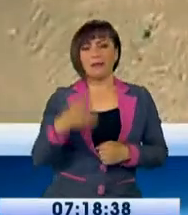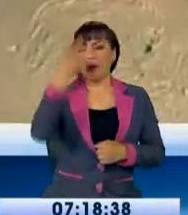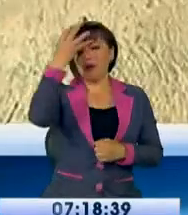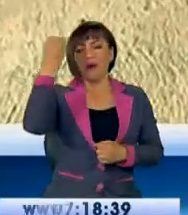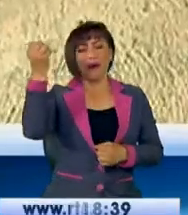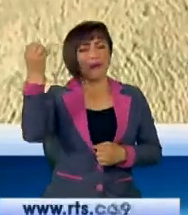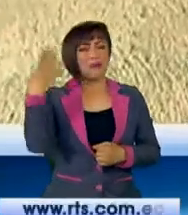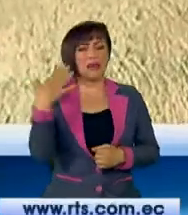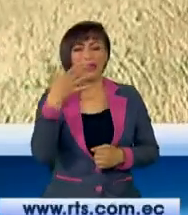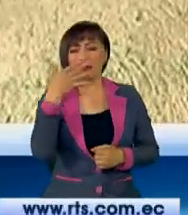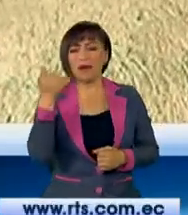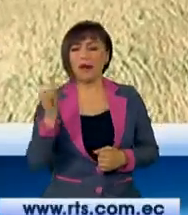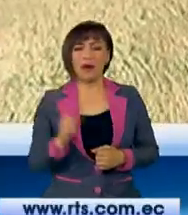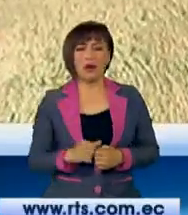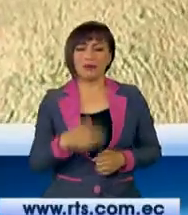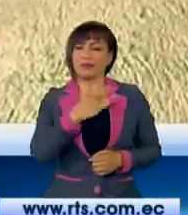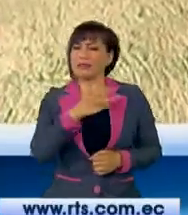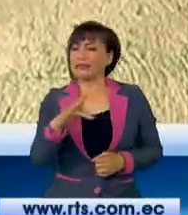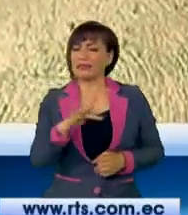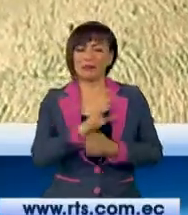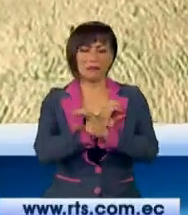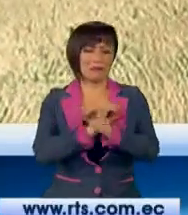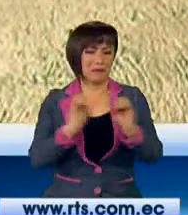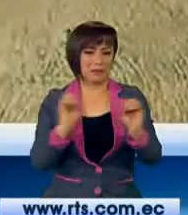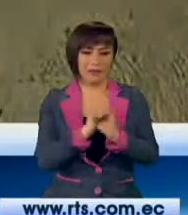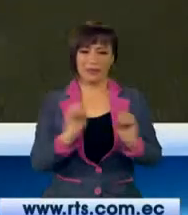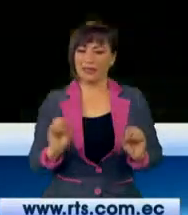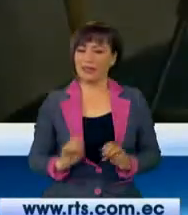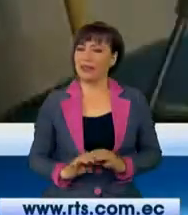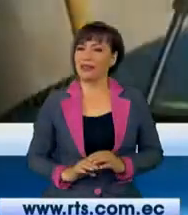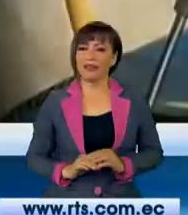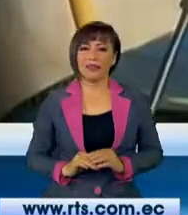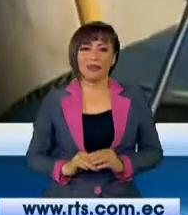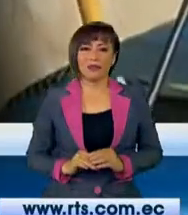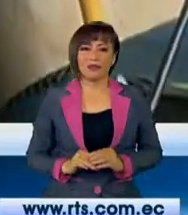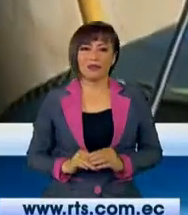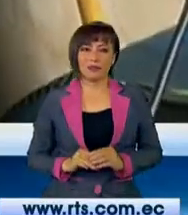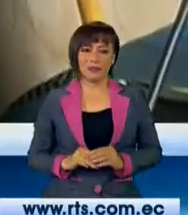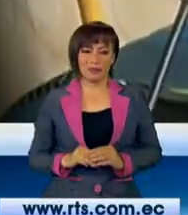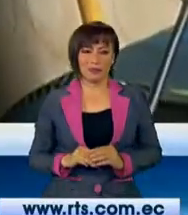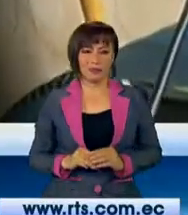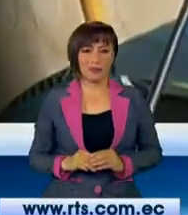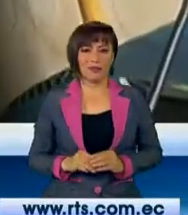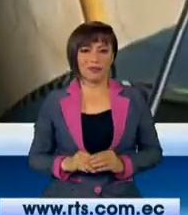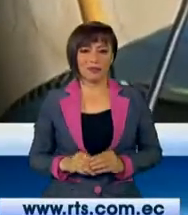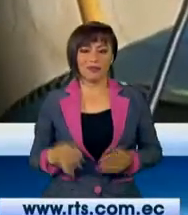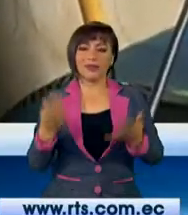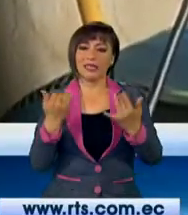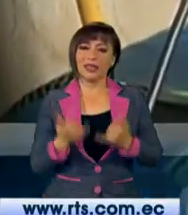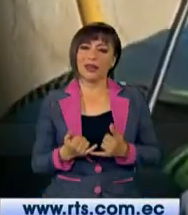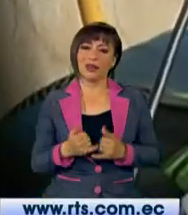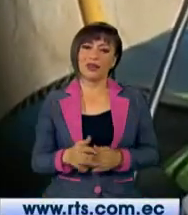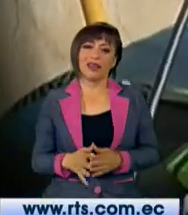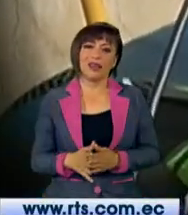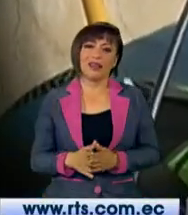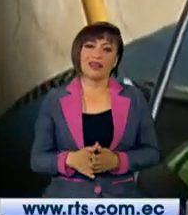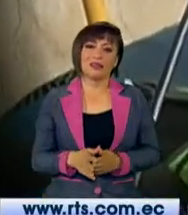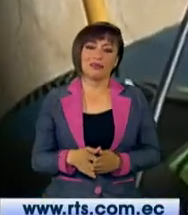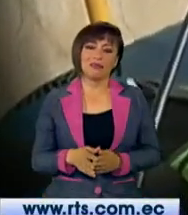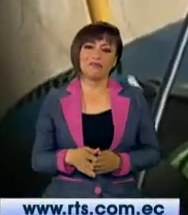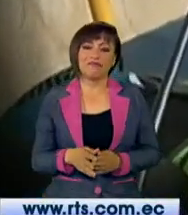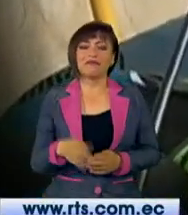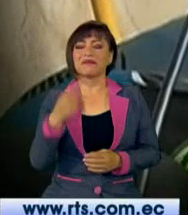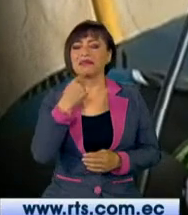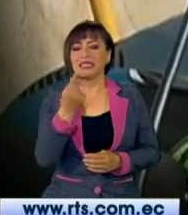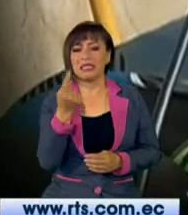que en su corazón no hay resentimientos contra nadie. Quiero ver a mi papi. Ahora sí. que lo amo, que